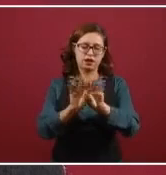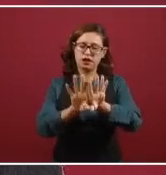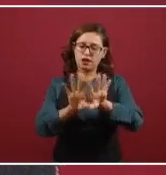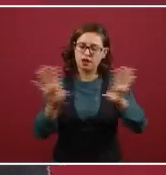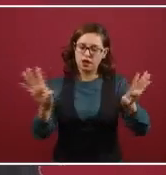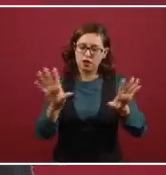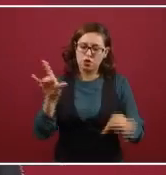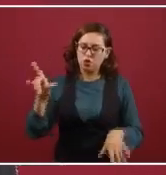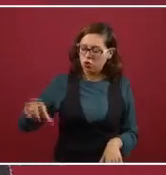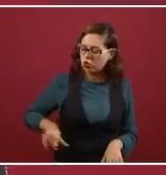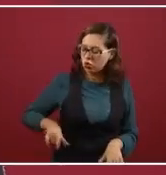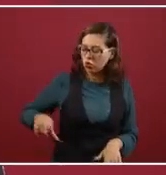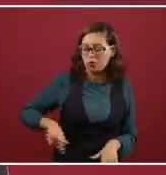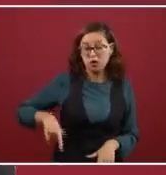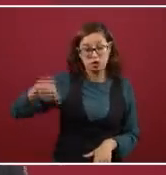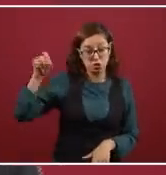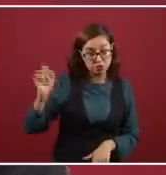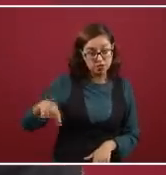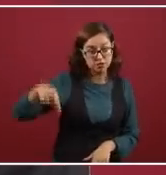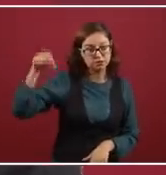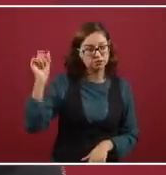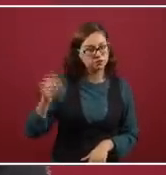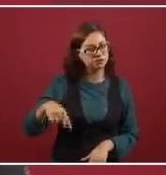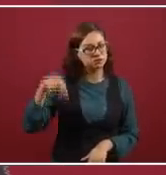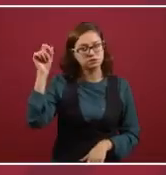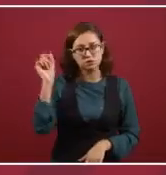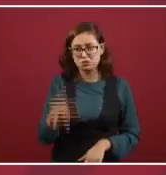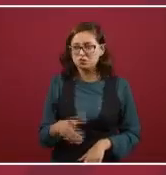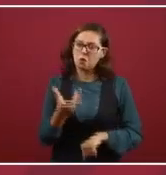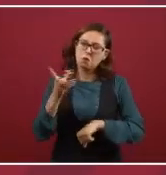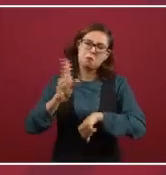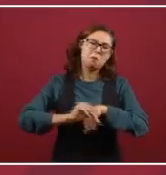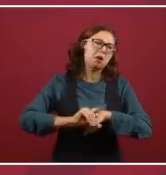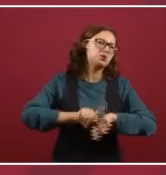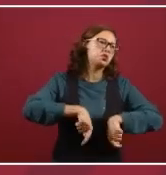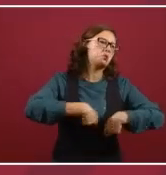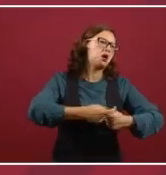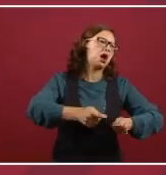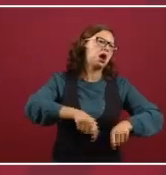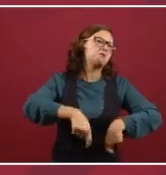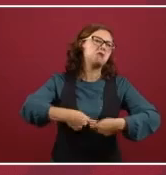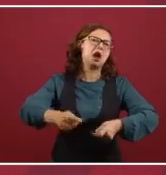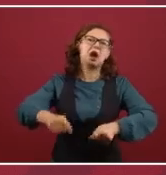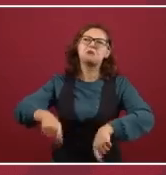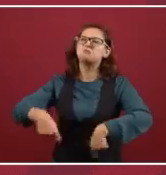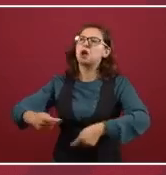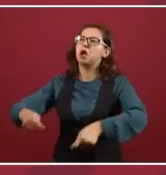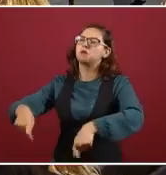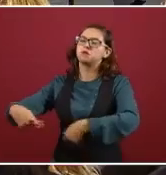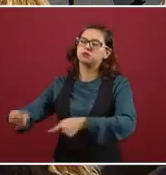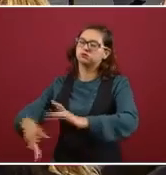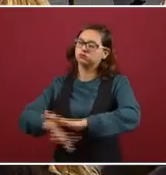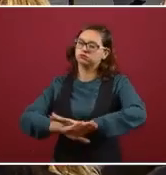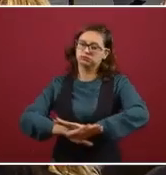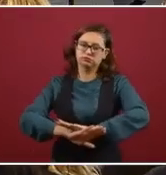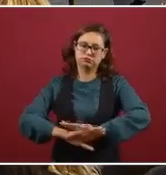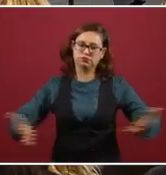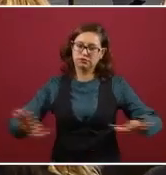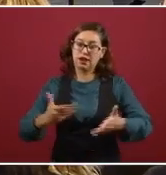no se van a entregar concesiones a diestra y siniestra como se hicieron, como se hizo